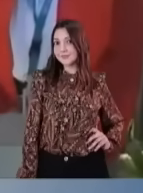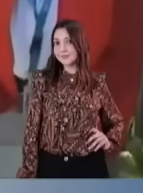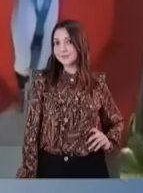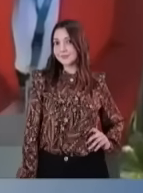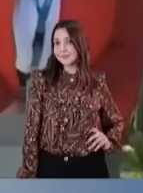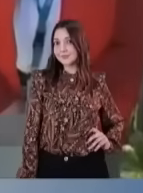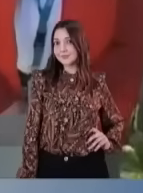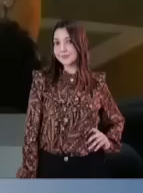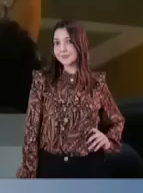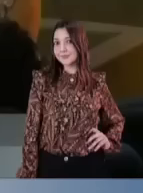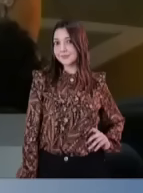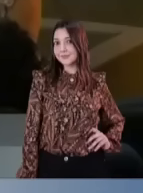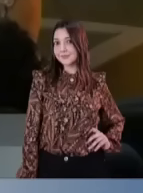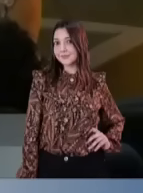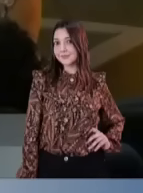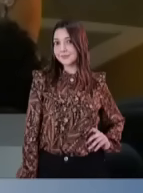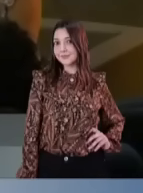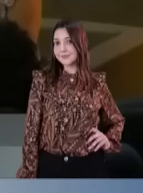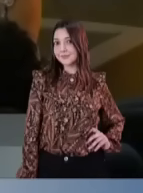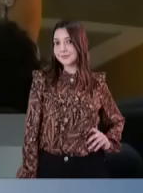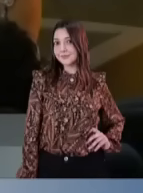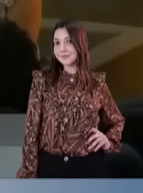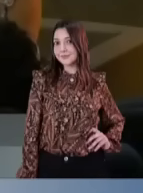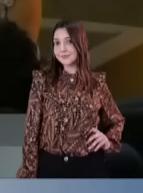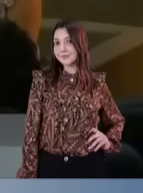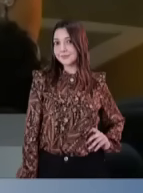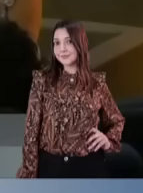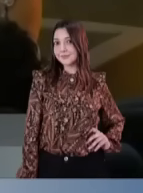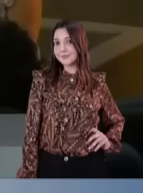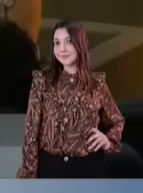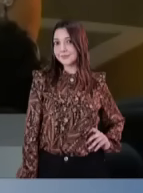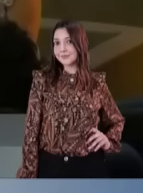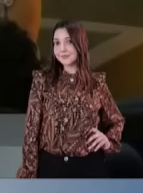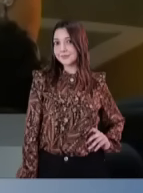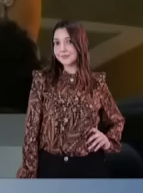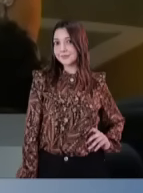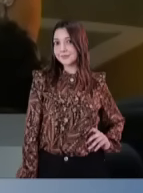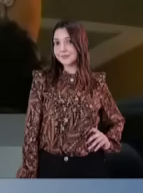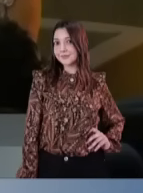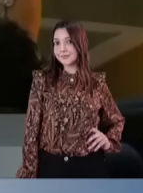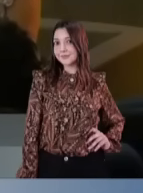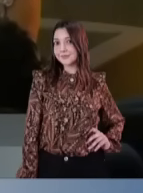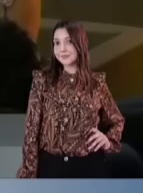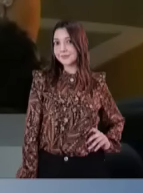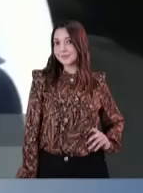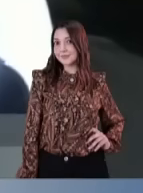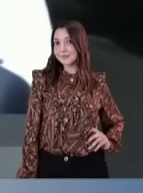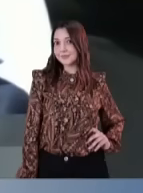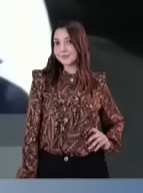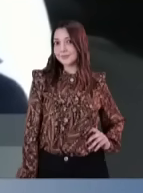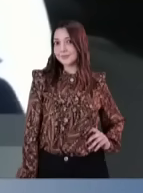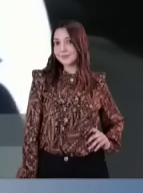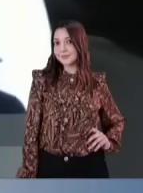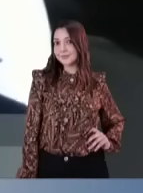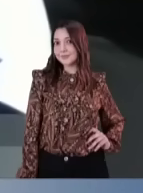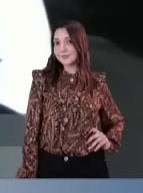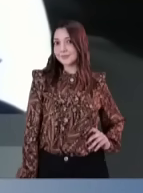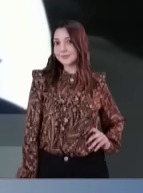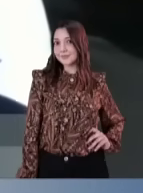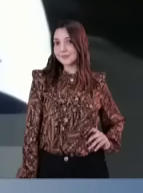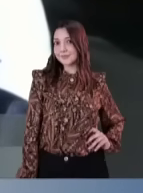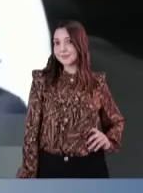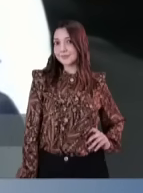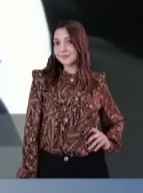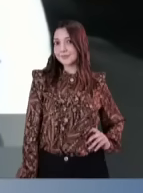en su programa de gobierno. Eso es un tema que, por supuesto, vamos a estar revisando durante esta mañana. La salida